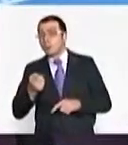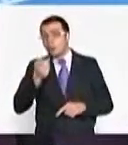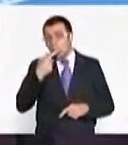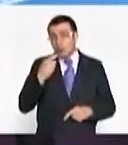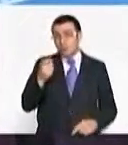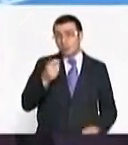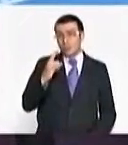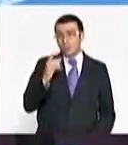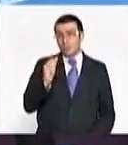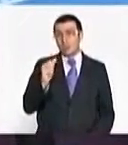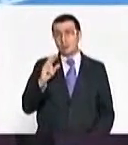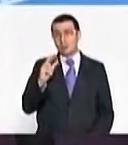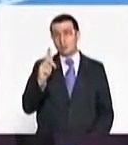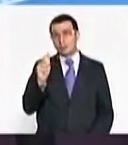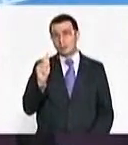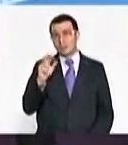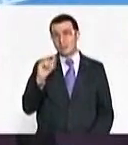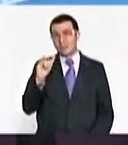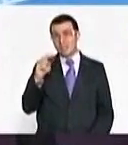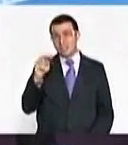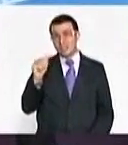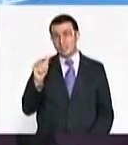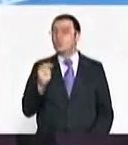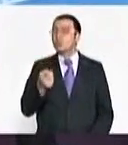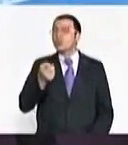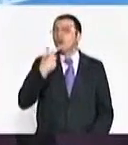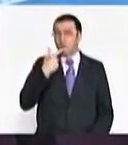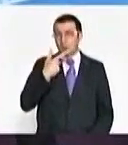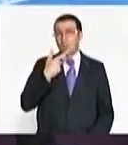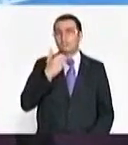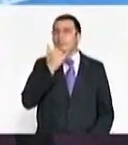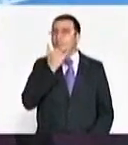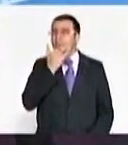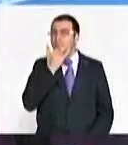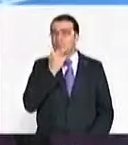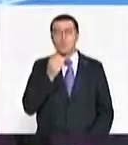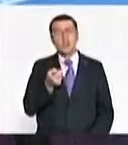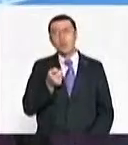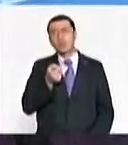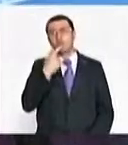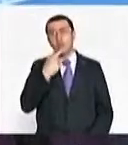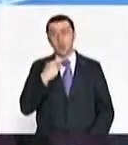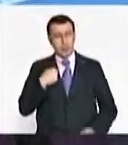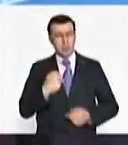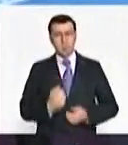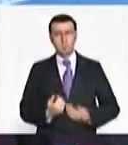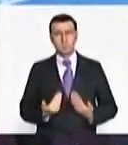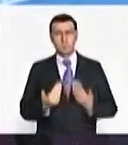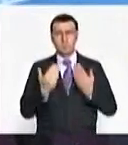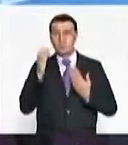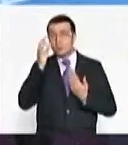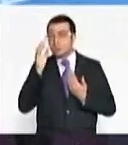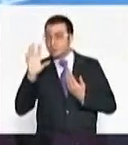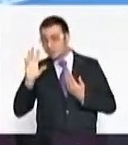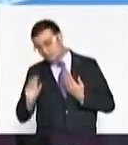y aquí es importante que tengan en cuenta esto. La warfarina, el antídoto de la warfarina para que la warfarina deje de actuar es la vitamina K.